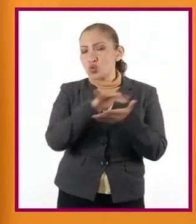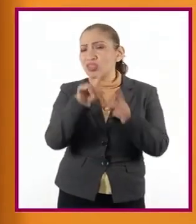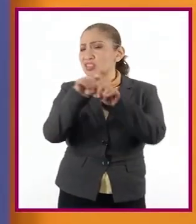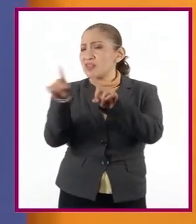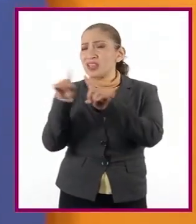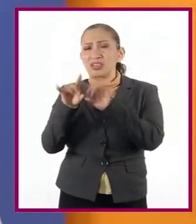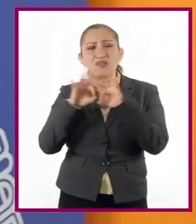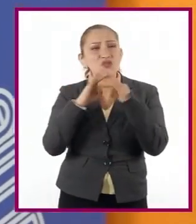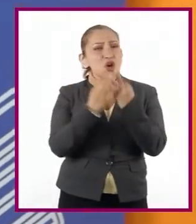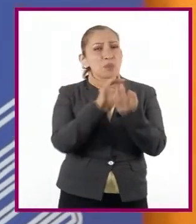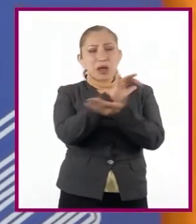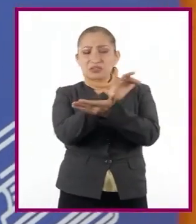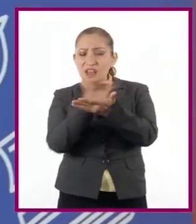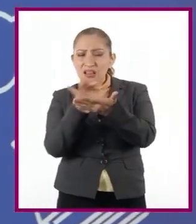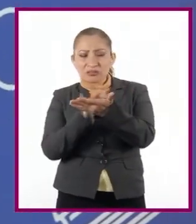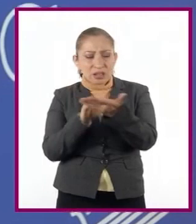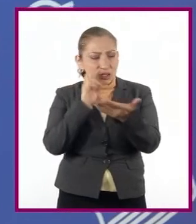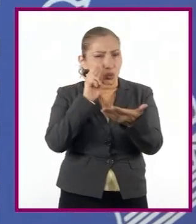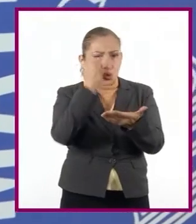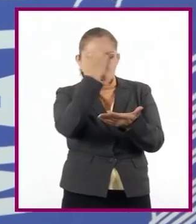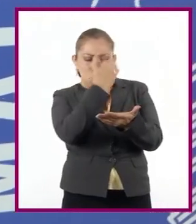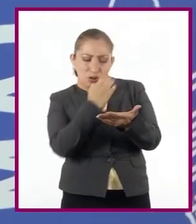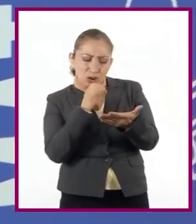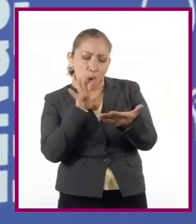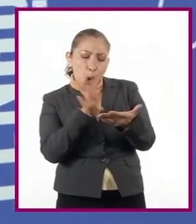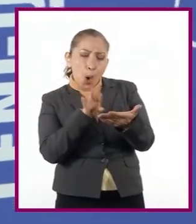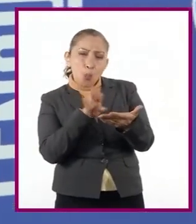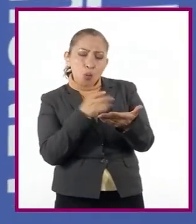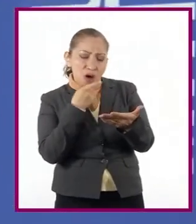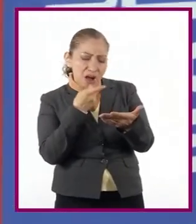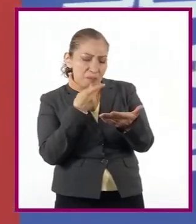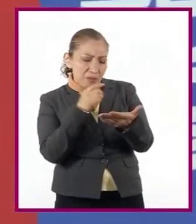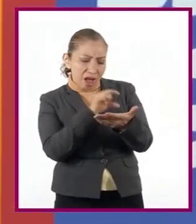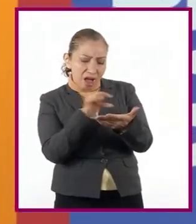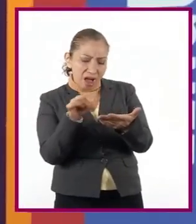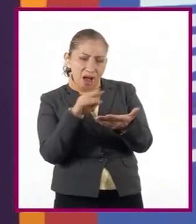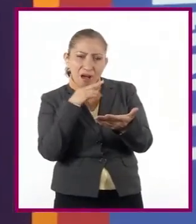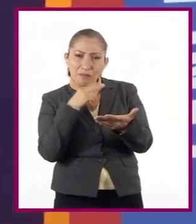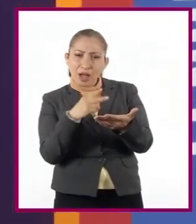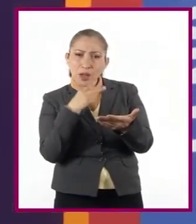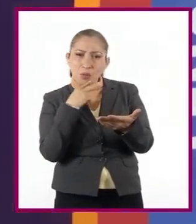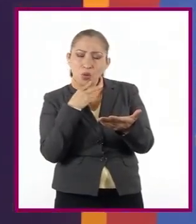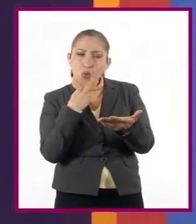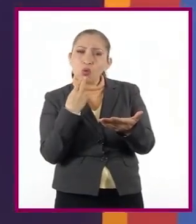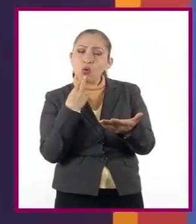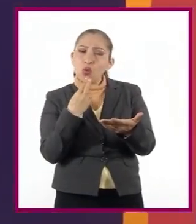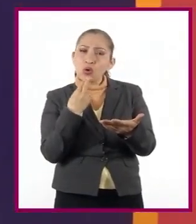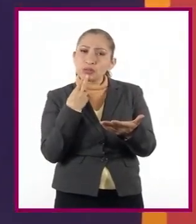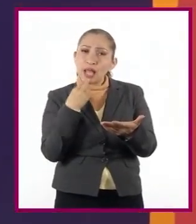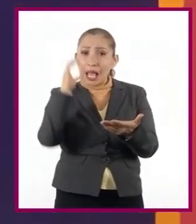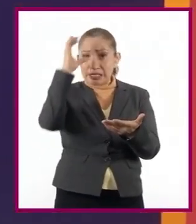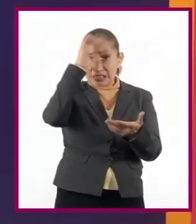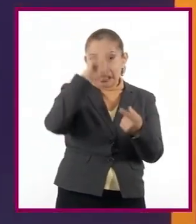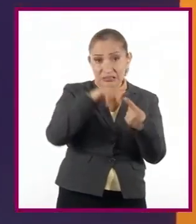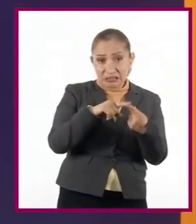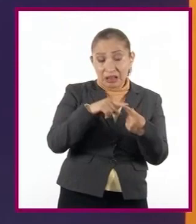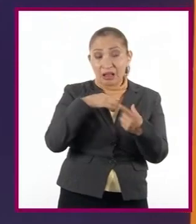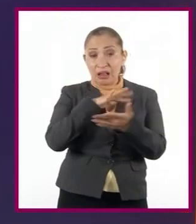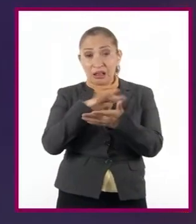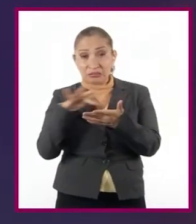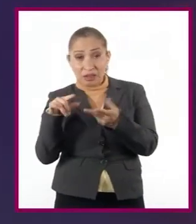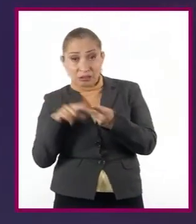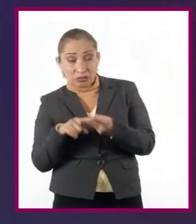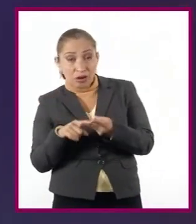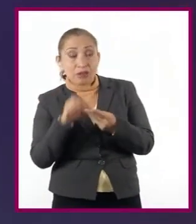diversos tipos de textos y analicen cómo estas conjugaciones son empleadas en la ciencia, en la